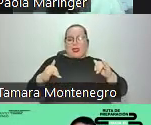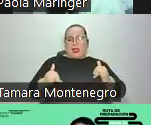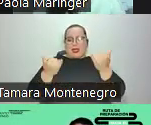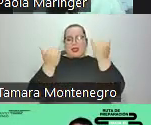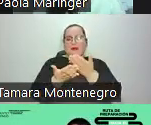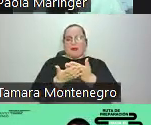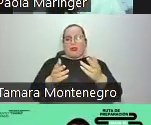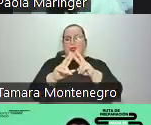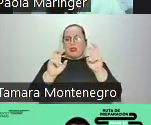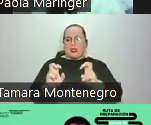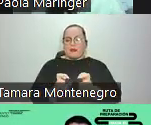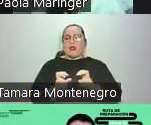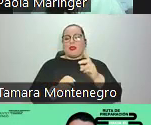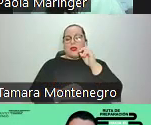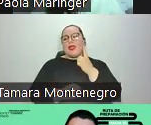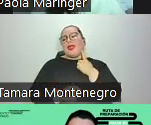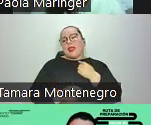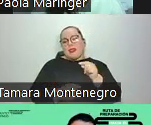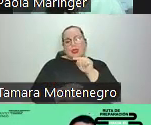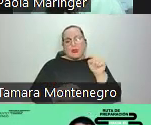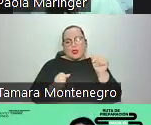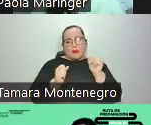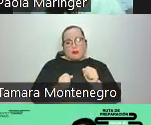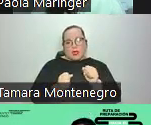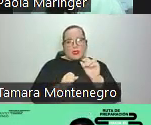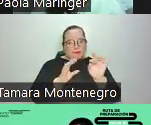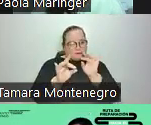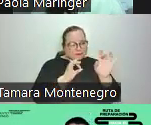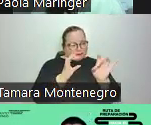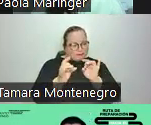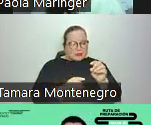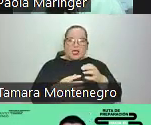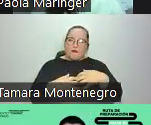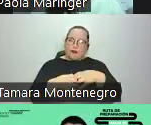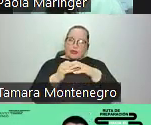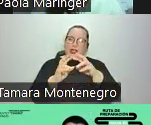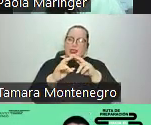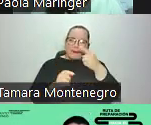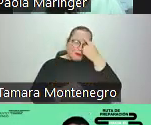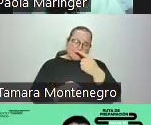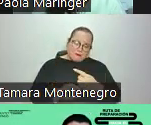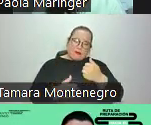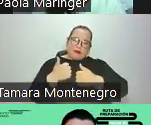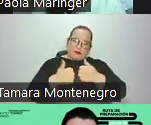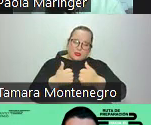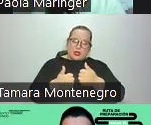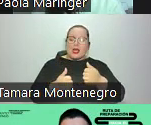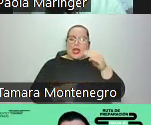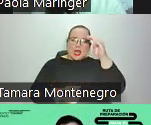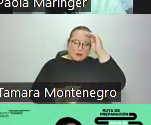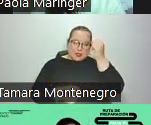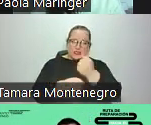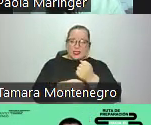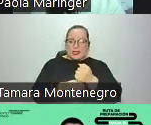Y claramente la idea es que ustedes se lleven estos tips para seguir fortaleciendo el perfil profesional, las preferencias en el trabajo y sobre